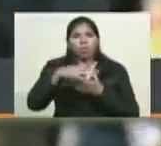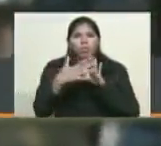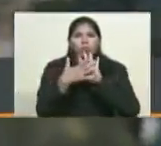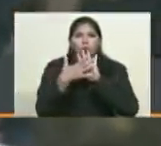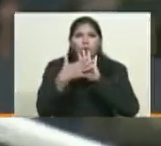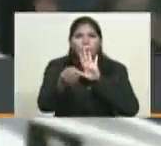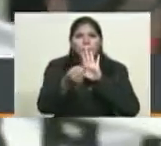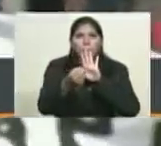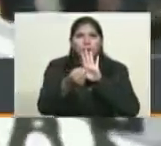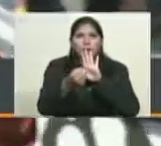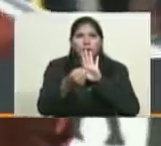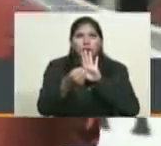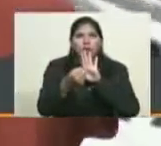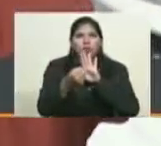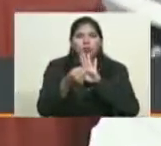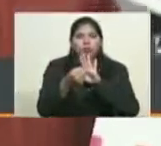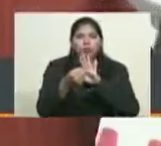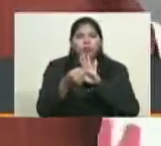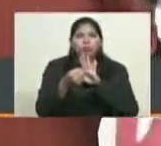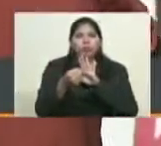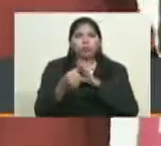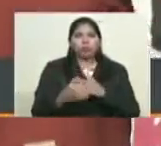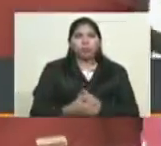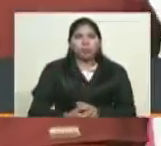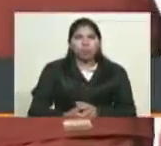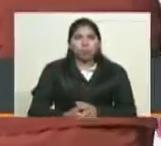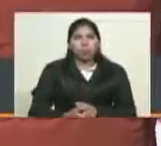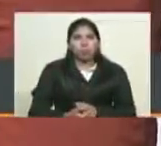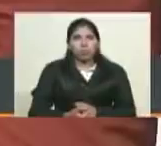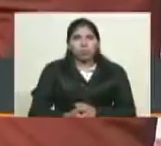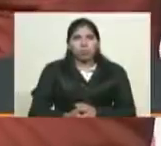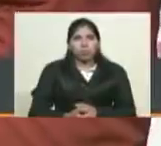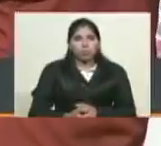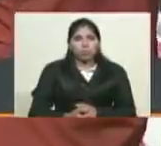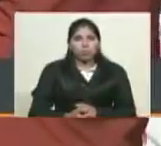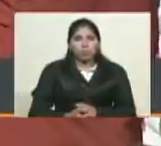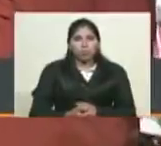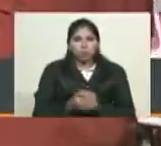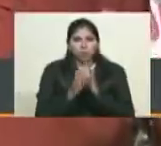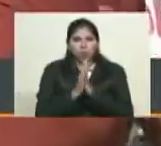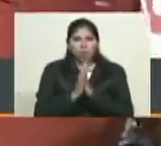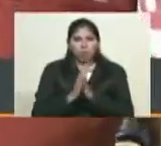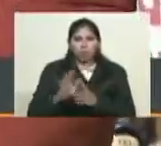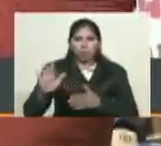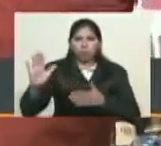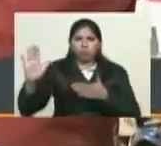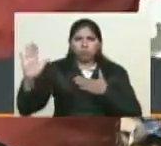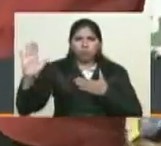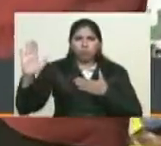en nombre de nuestra patria. Quiero que levantemos la mano del corazón